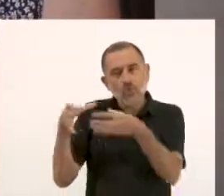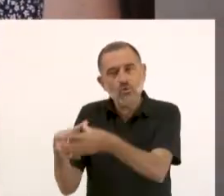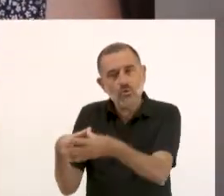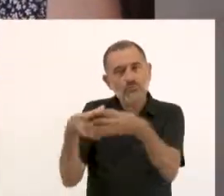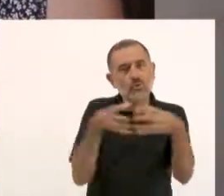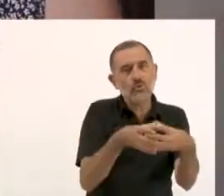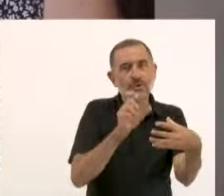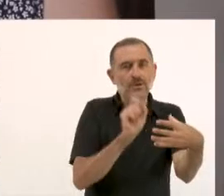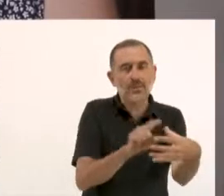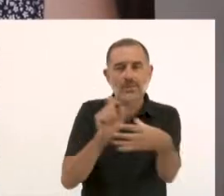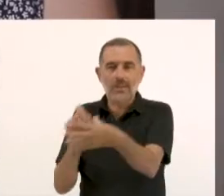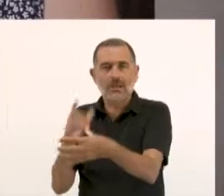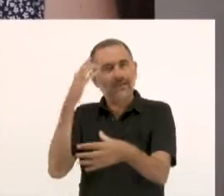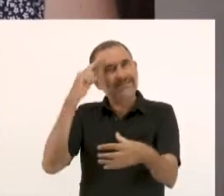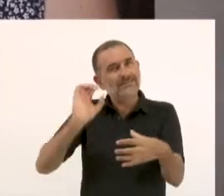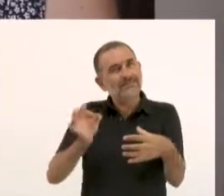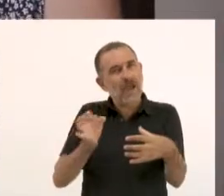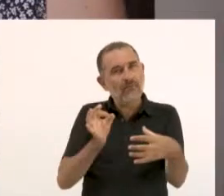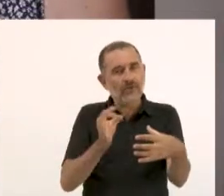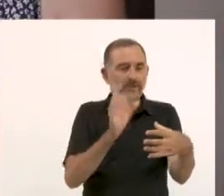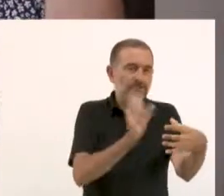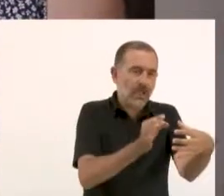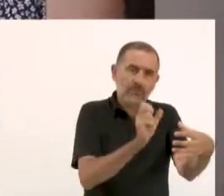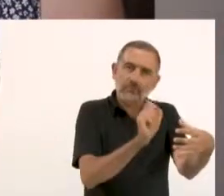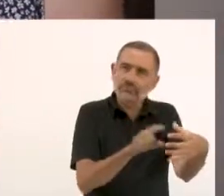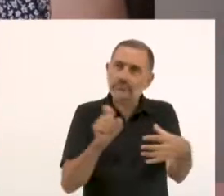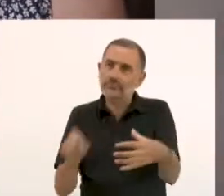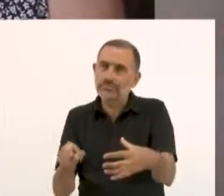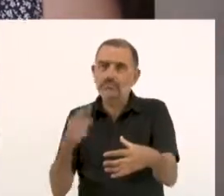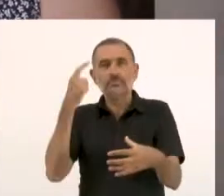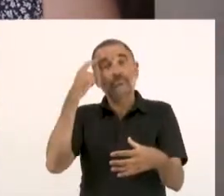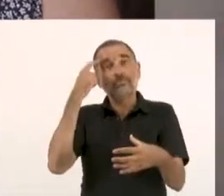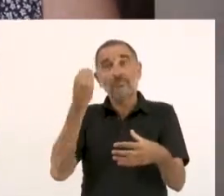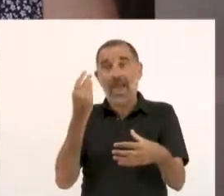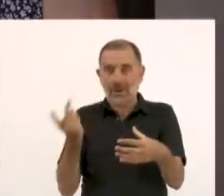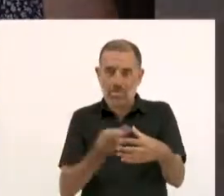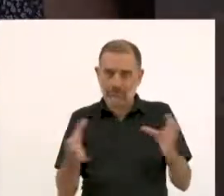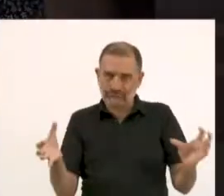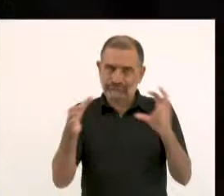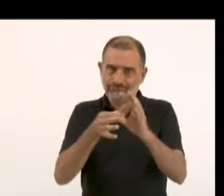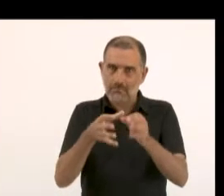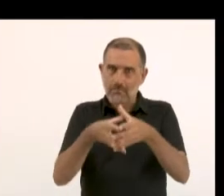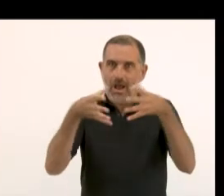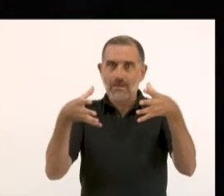saberes y conocimientos, pero creo que va a llegar va a ampliar las formas de trabajar en la antropología, ¿sí?